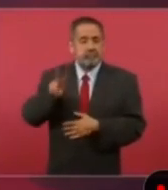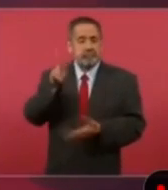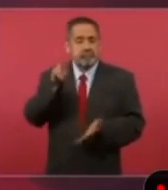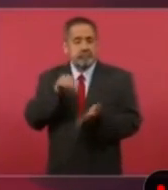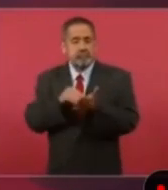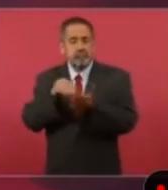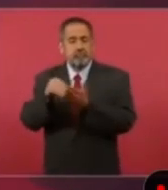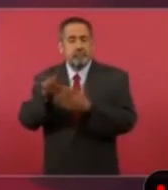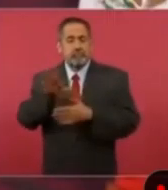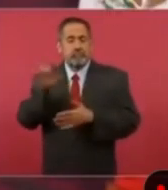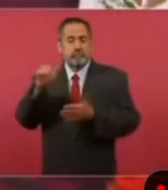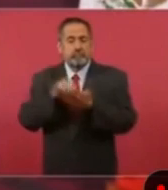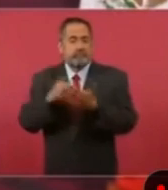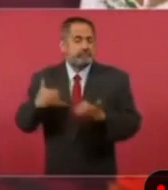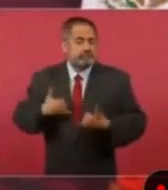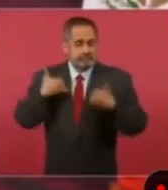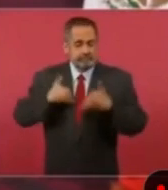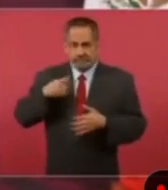2,500,000 jóvenes